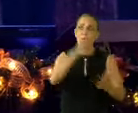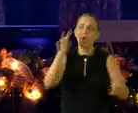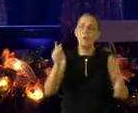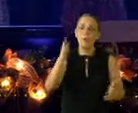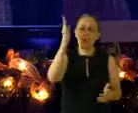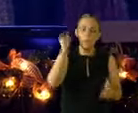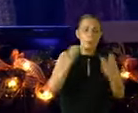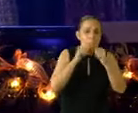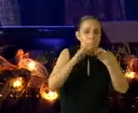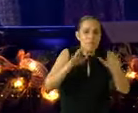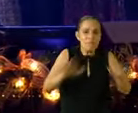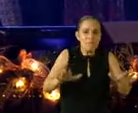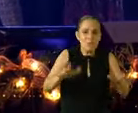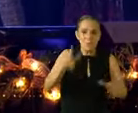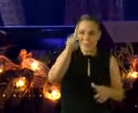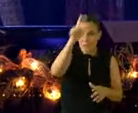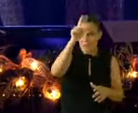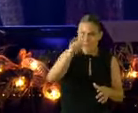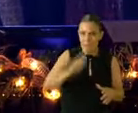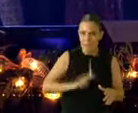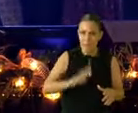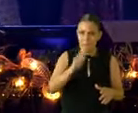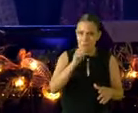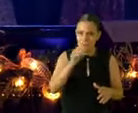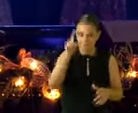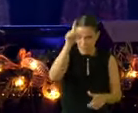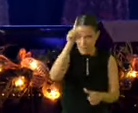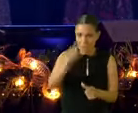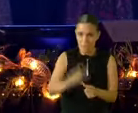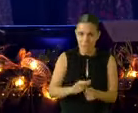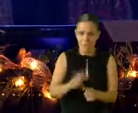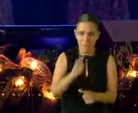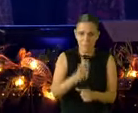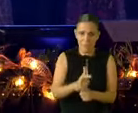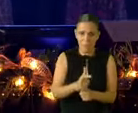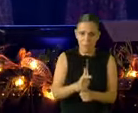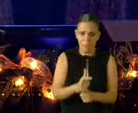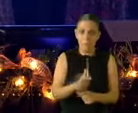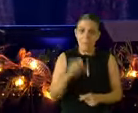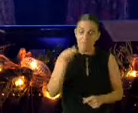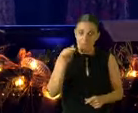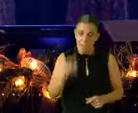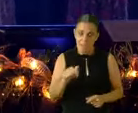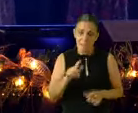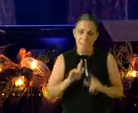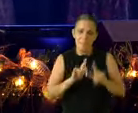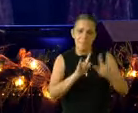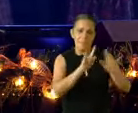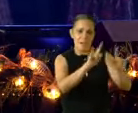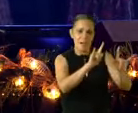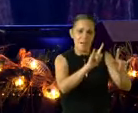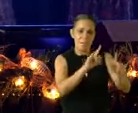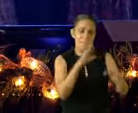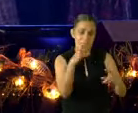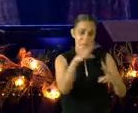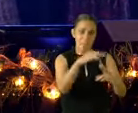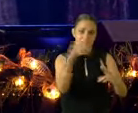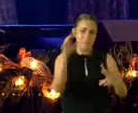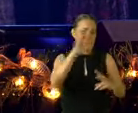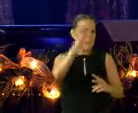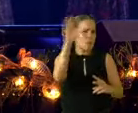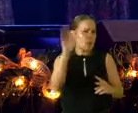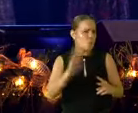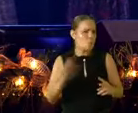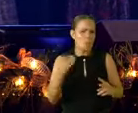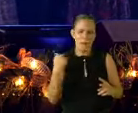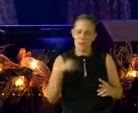hermanos. Este fue un viaje muy especial. Nunca habíamos tenido la experiencia. Teníamos muchas